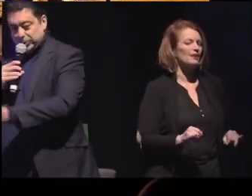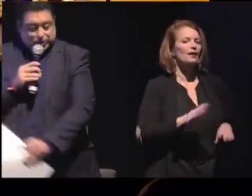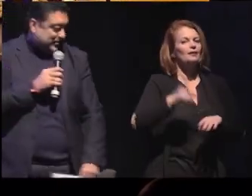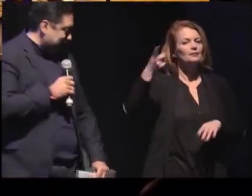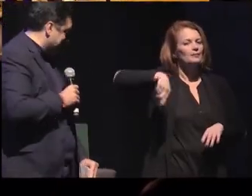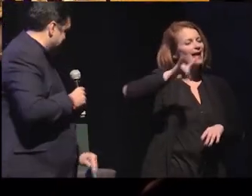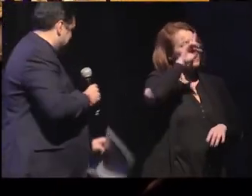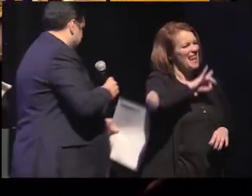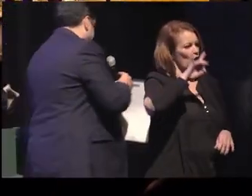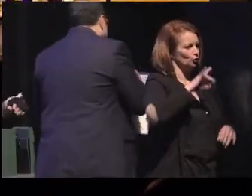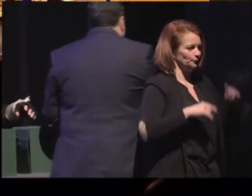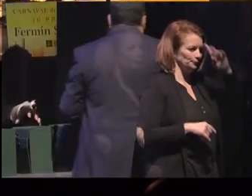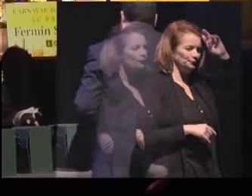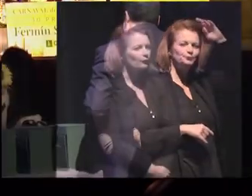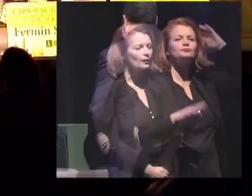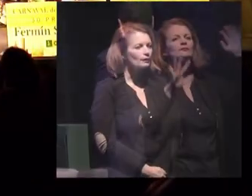Negros.